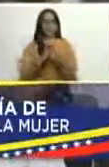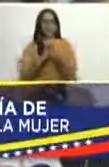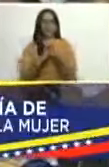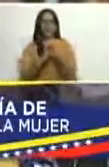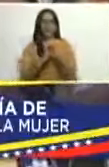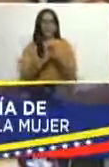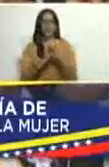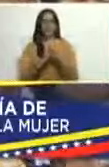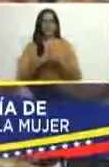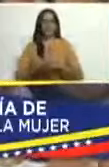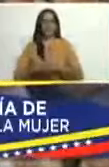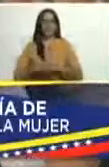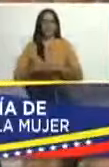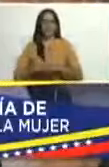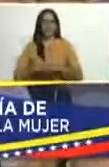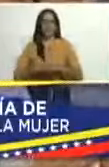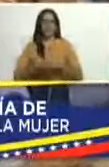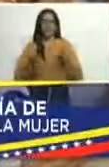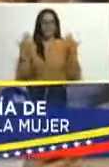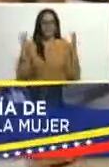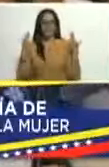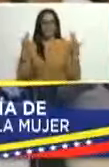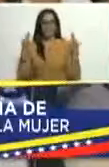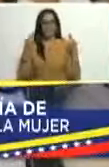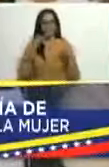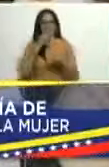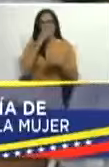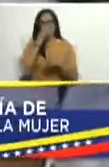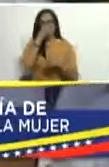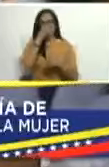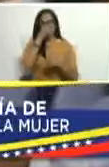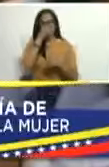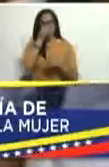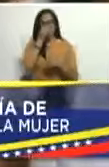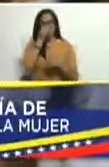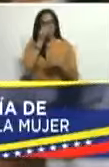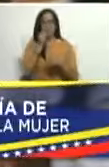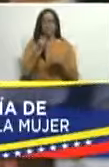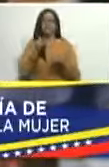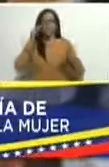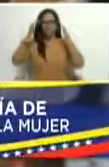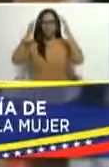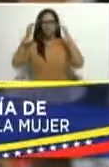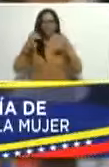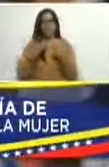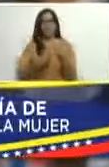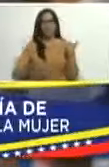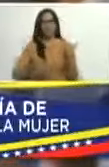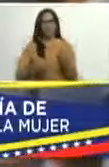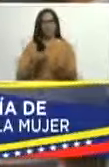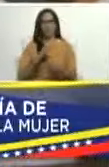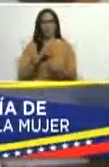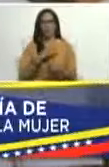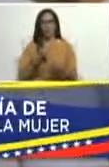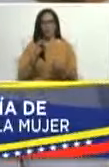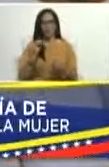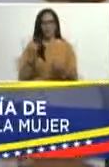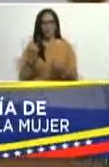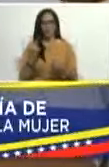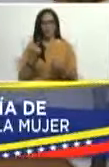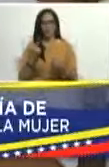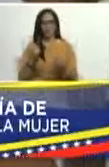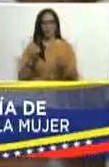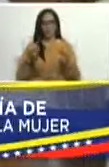las metas. Saludo, presidente. Bueno, no le queremos hablar nada más de todo esto que estamos haciendo